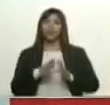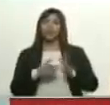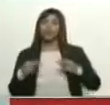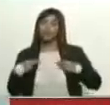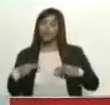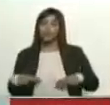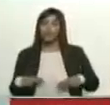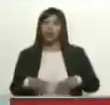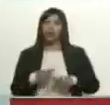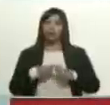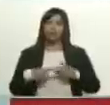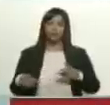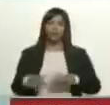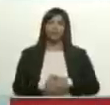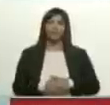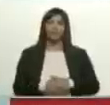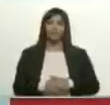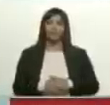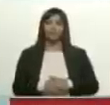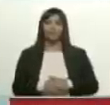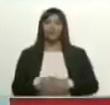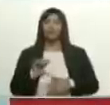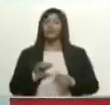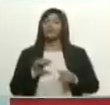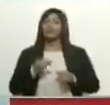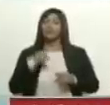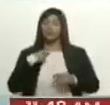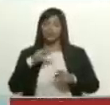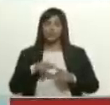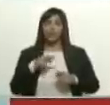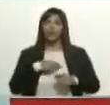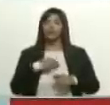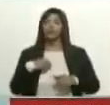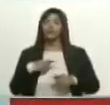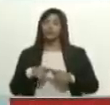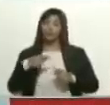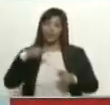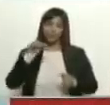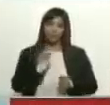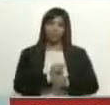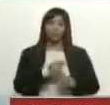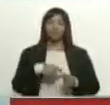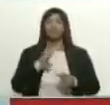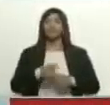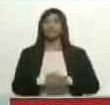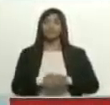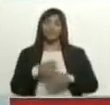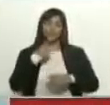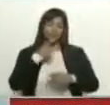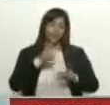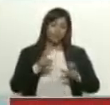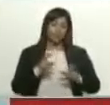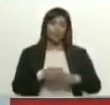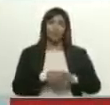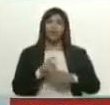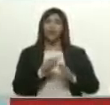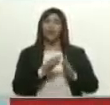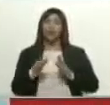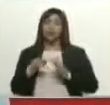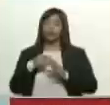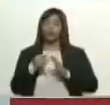humanos, etcétera, para por esa vía ser nosotros enjuiciados supuestamente por